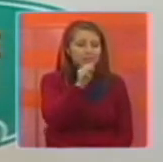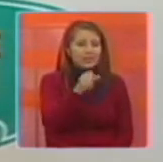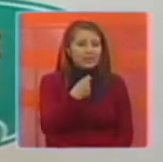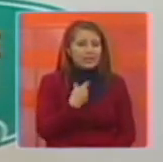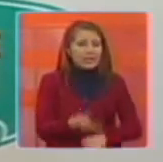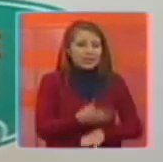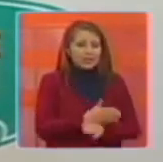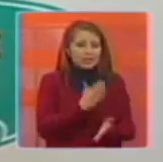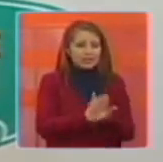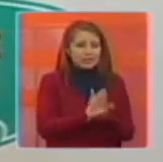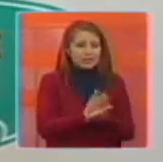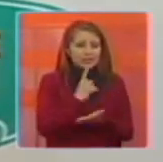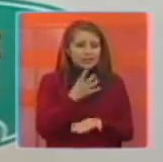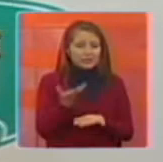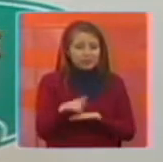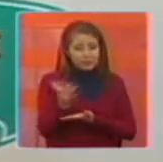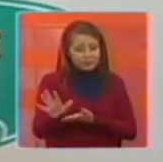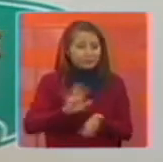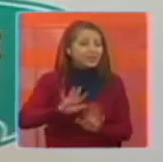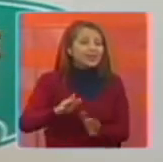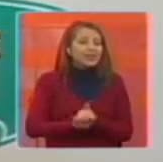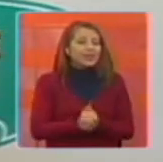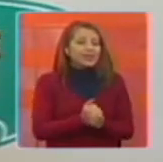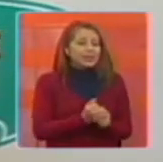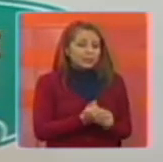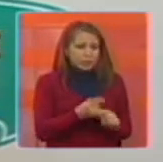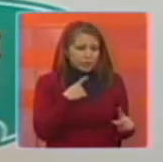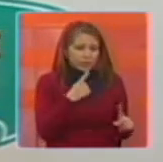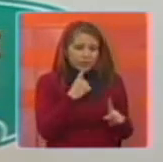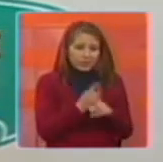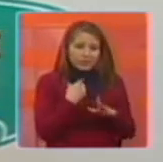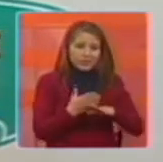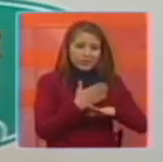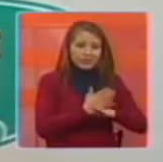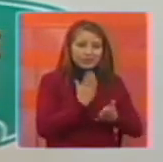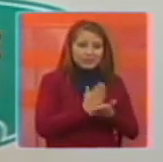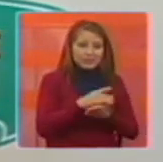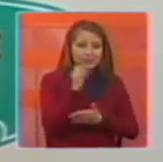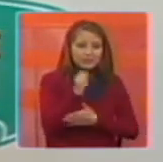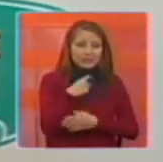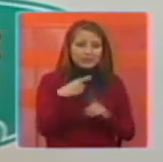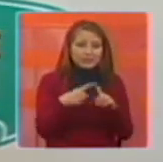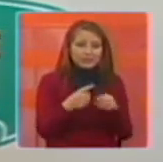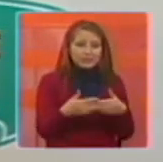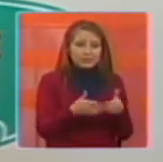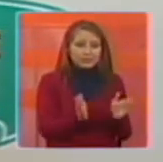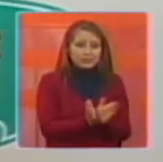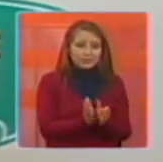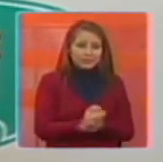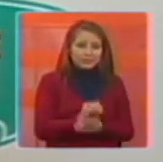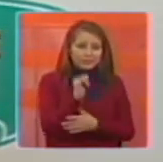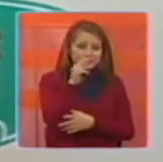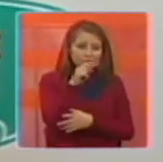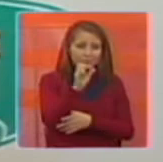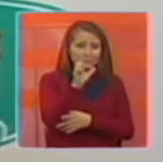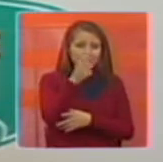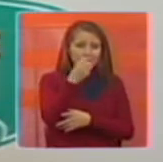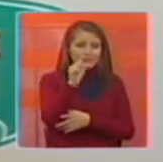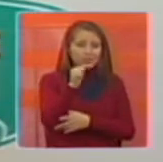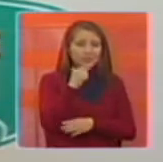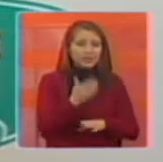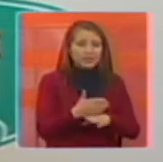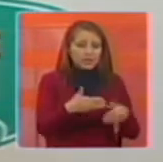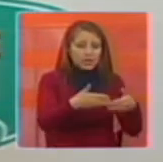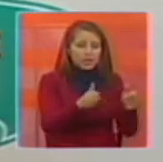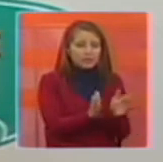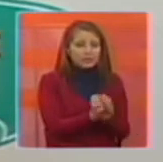Voy a tapar un ratito para que se cocine aquí. Sí la he preparado yo, Gardenia, definitivamente. La torta inglesa la he preparado. Es